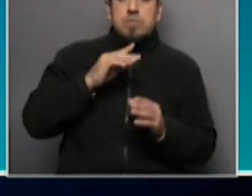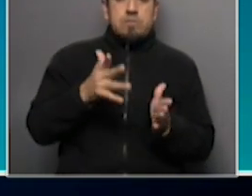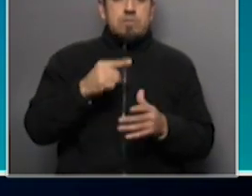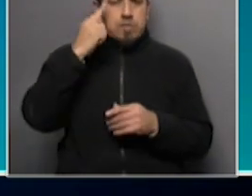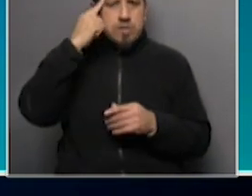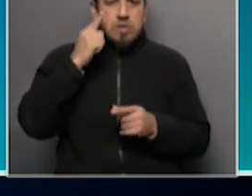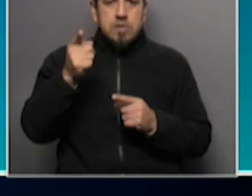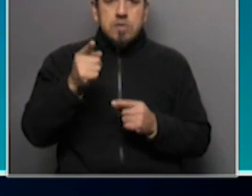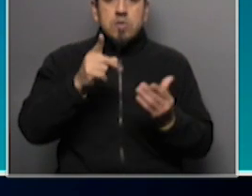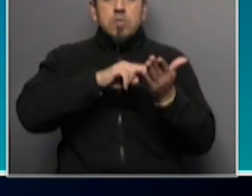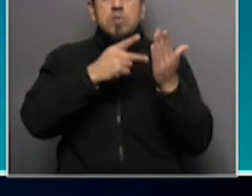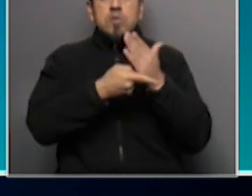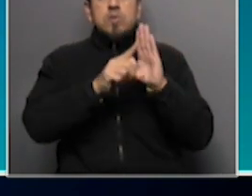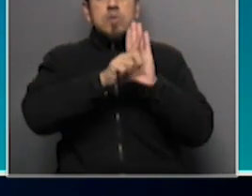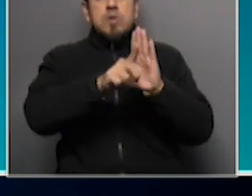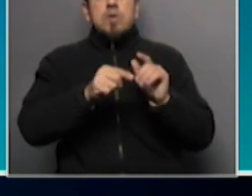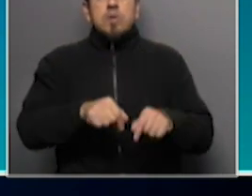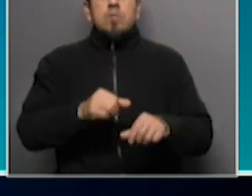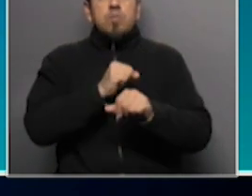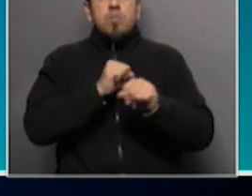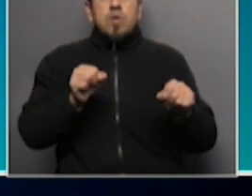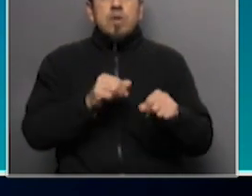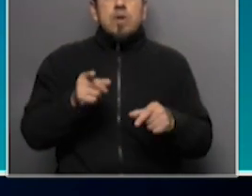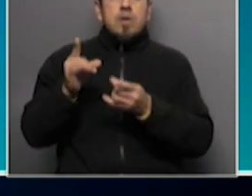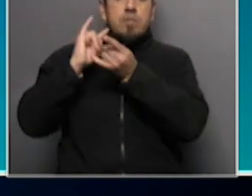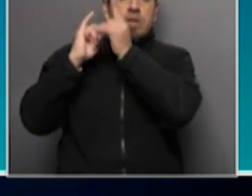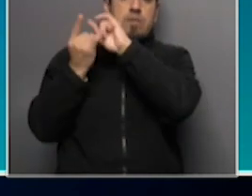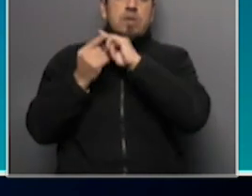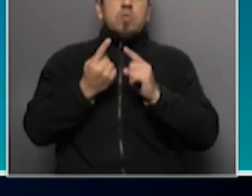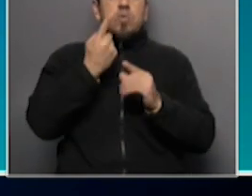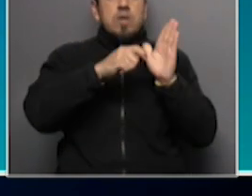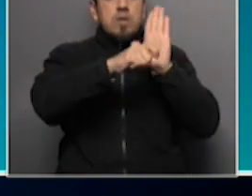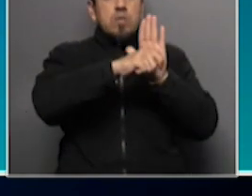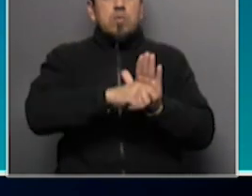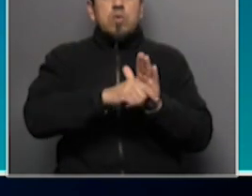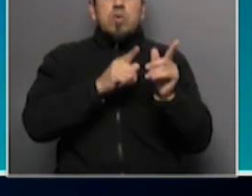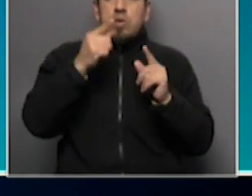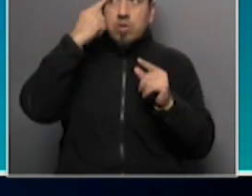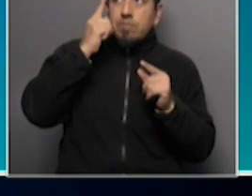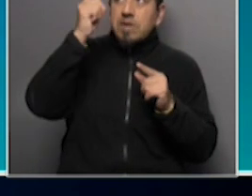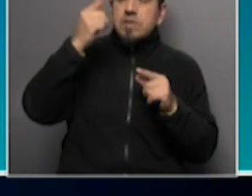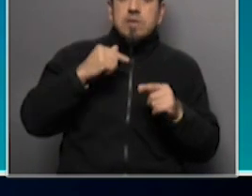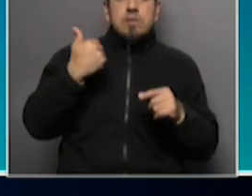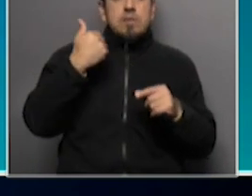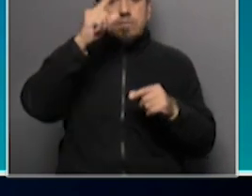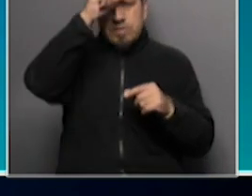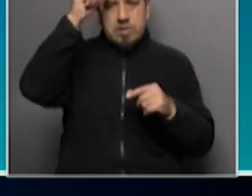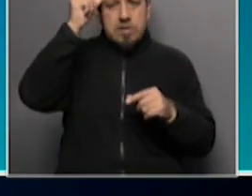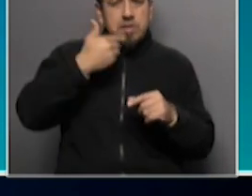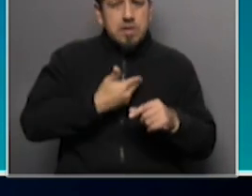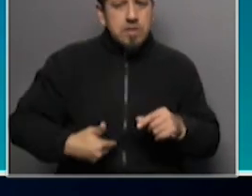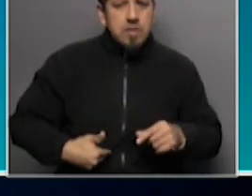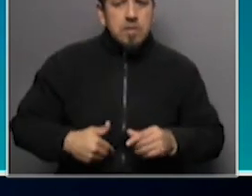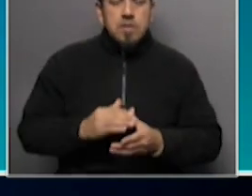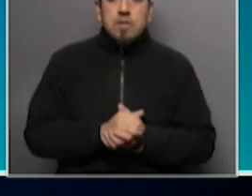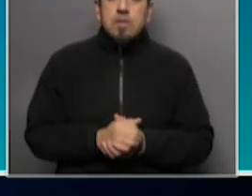razonable pensar que un proyecto de ley de rendición de cuentas pueda llegar al Parlamento con un artículo que contraviene lo que piensa el presidente?